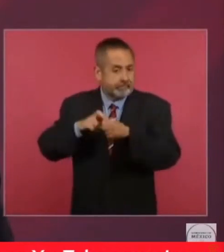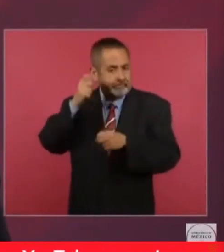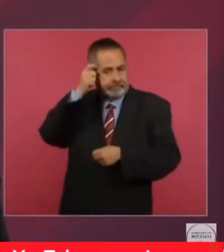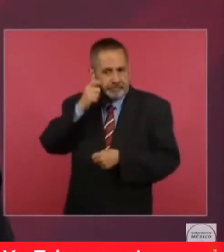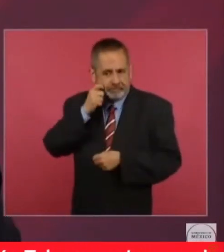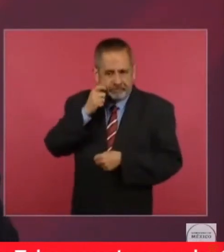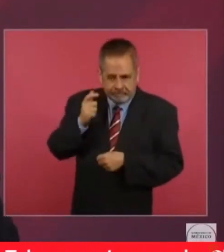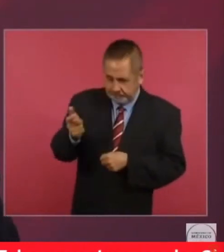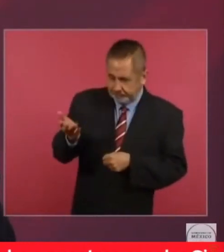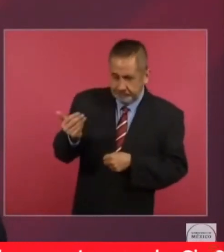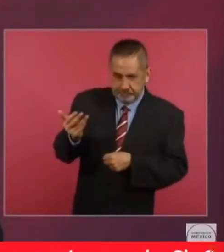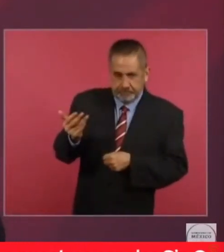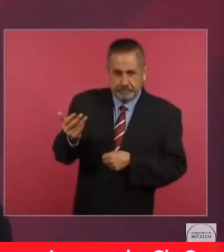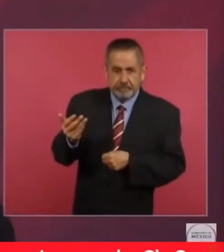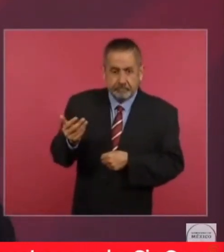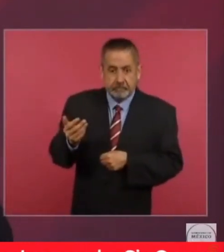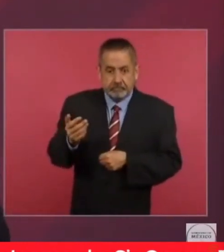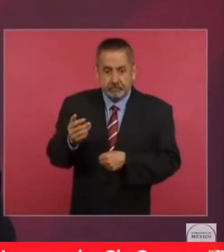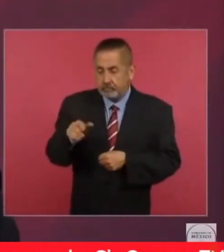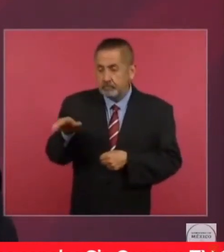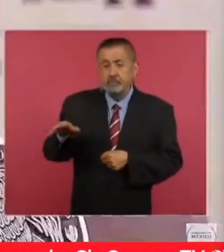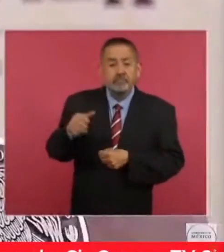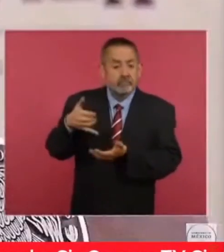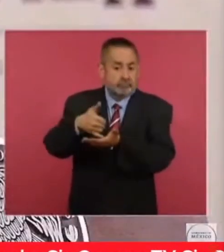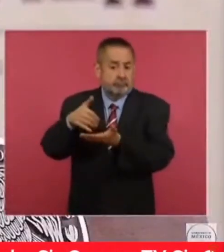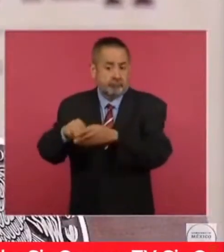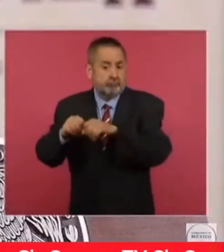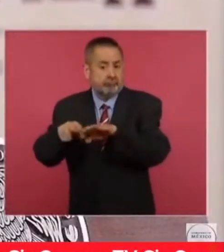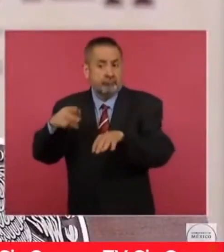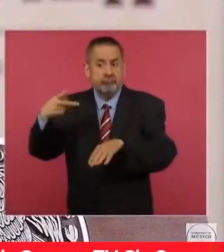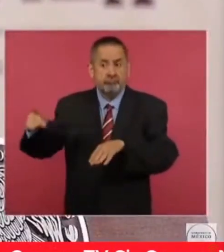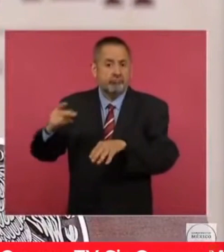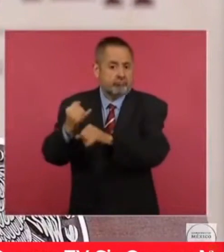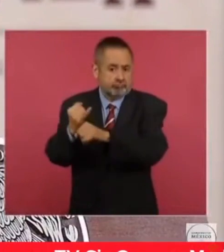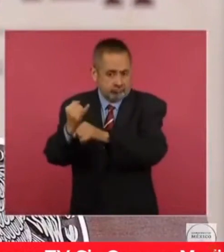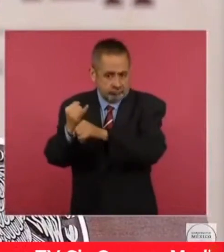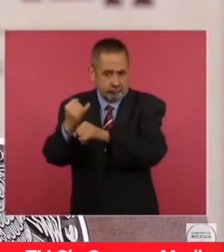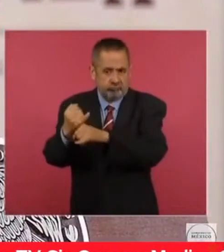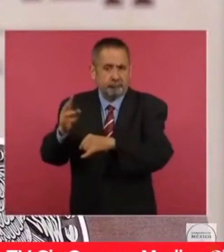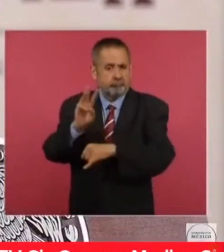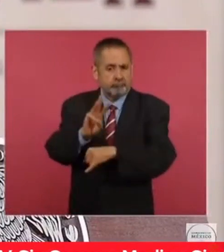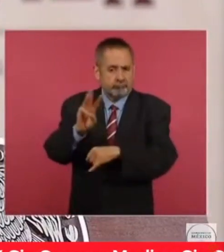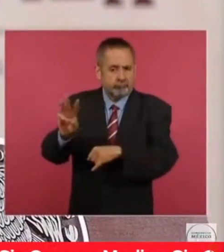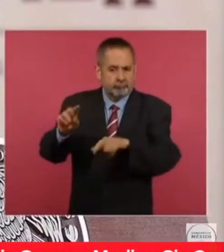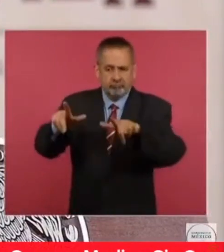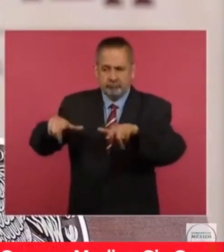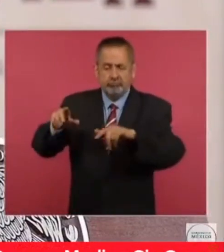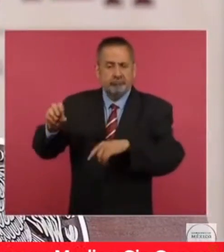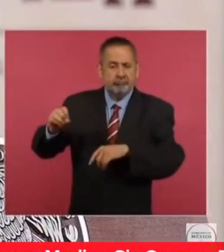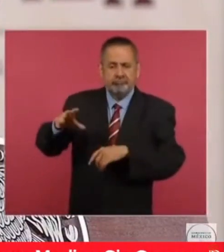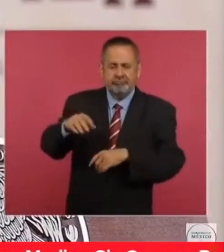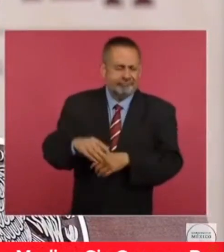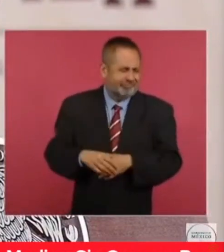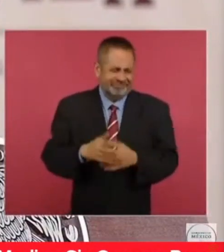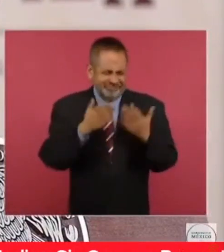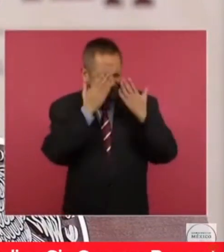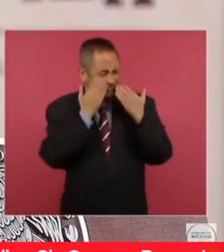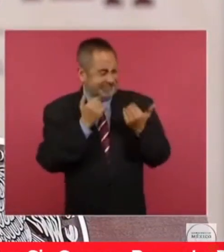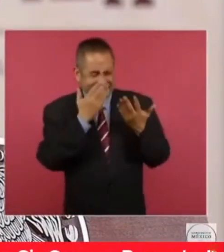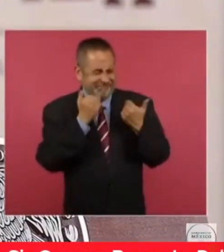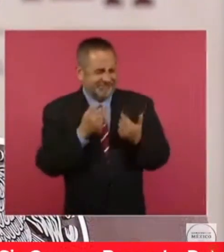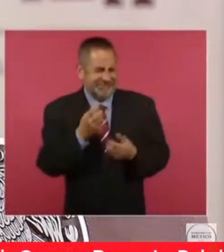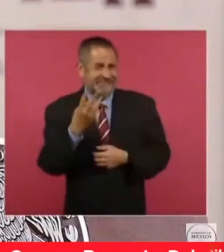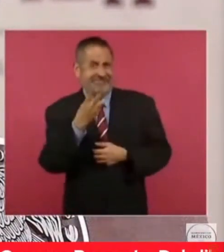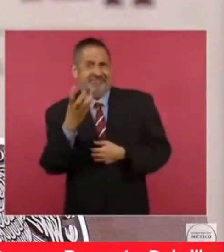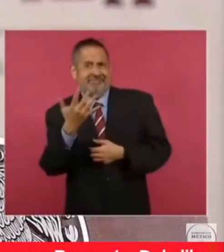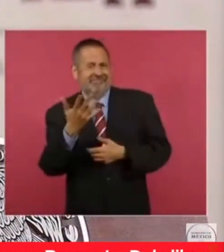y además está publicado a través de sus redes sociales y en sus canales oficiales, desmintió estas versiones dadas